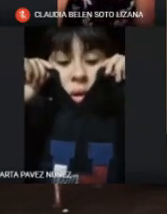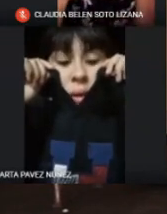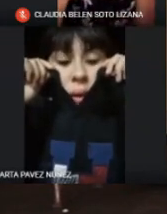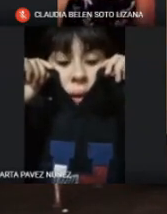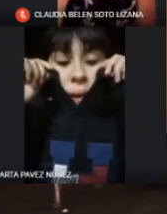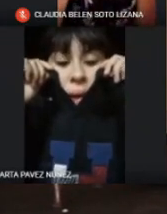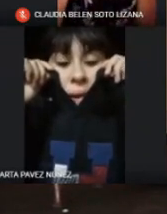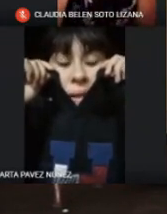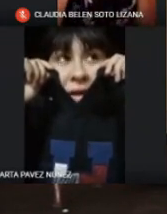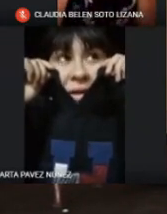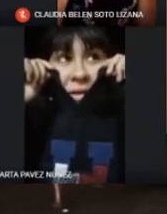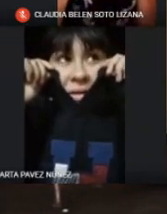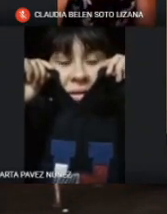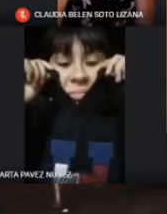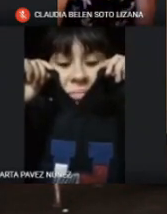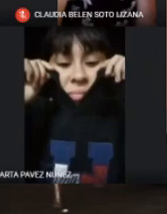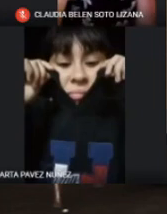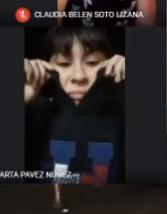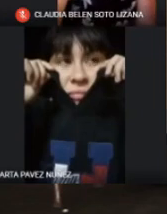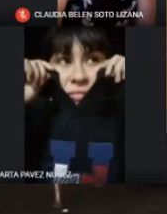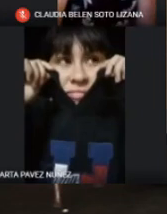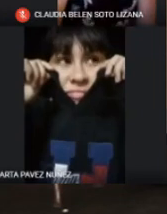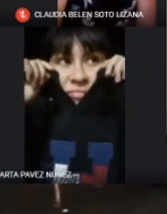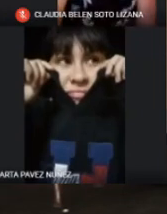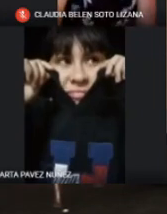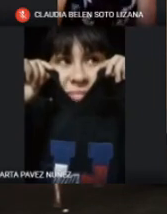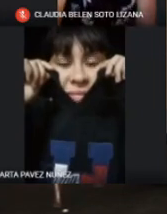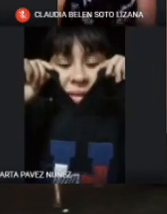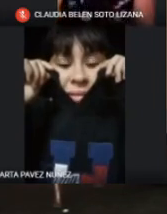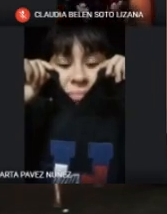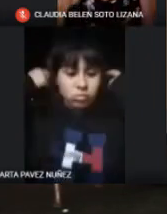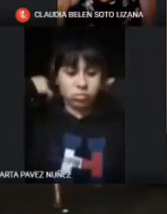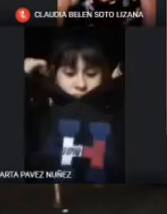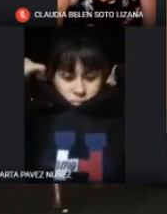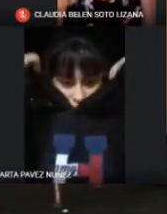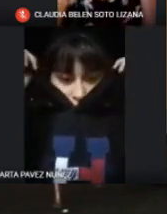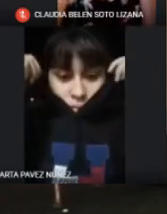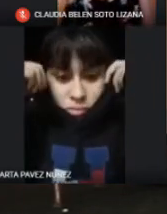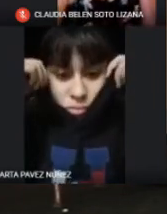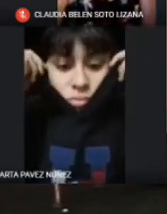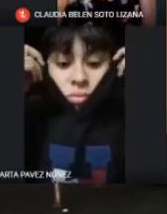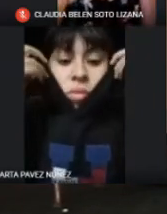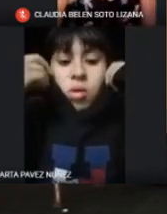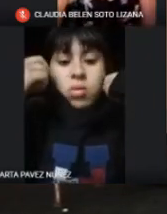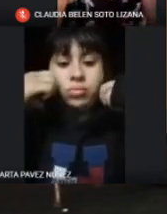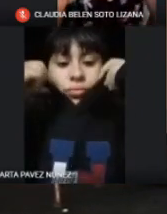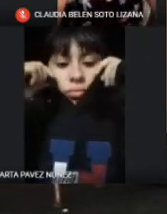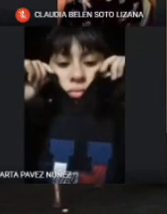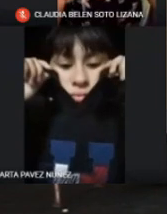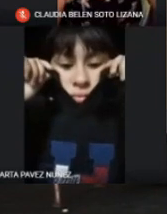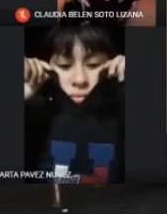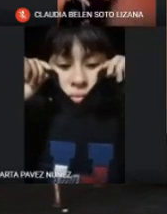valorando todos los esfuerzos que cada uno hizo para lograrlo. Les deseo el mejor de los éxitos en lo que ustedes se